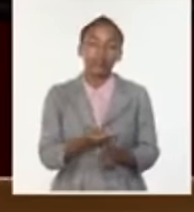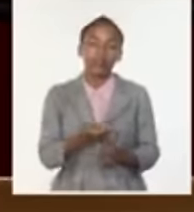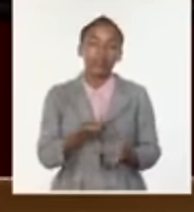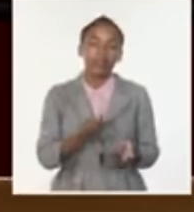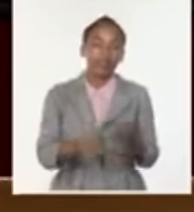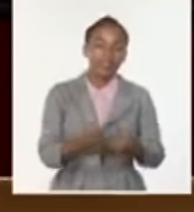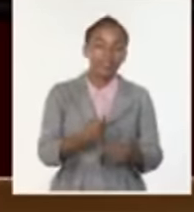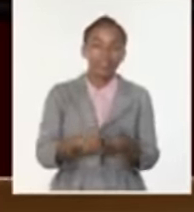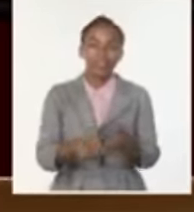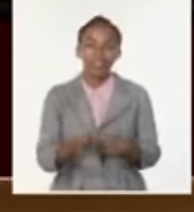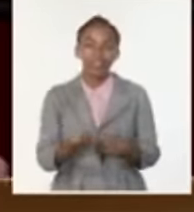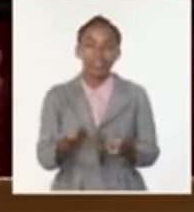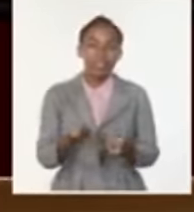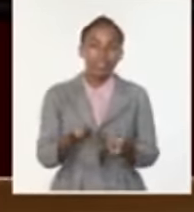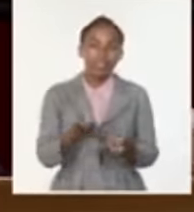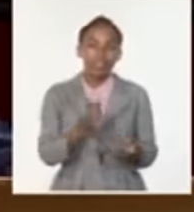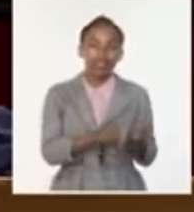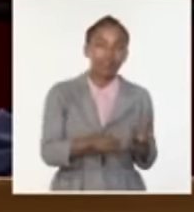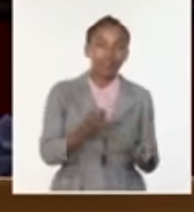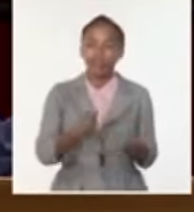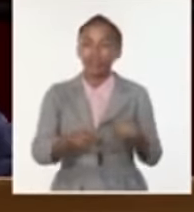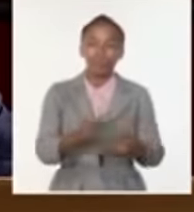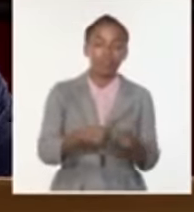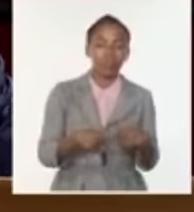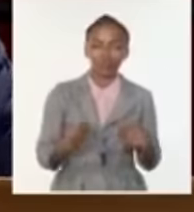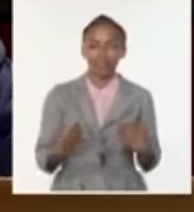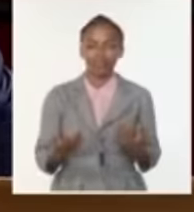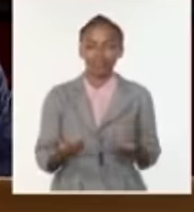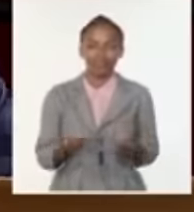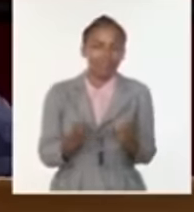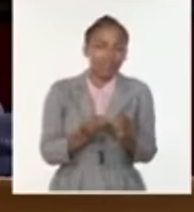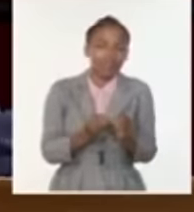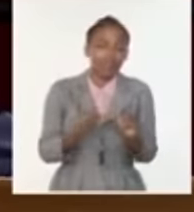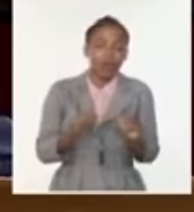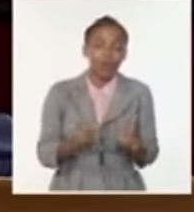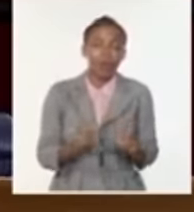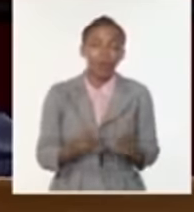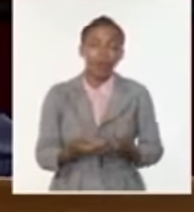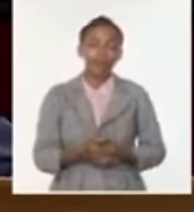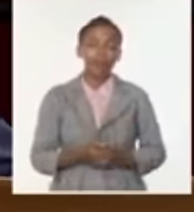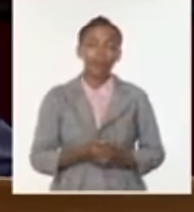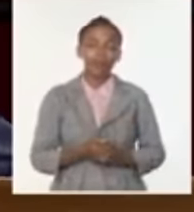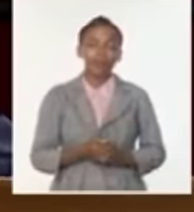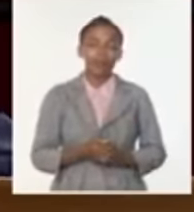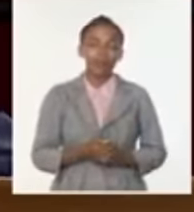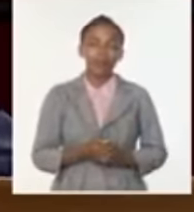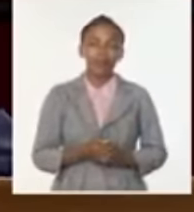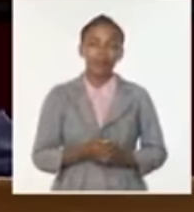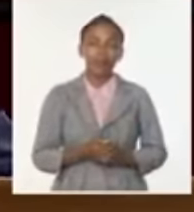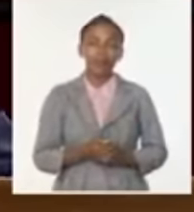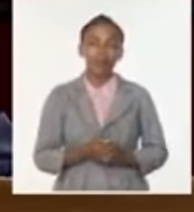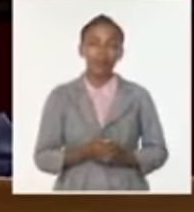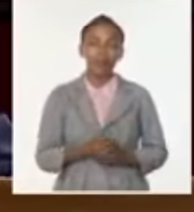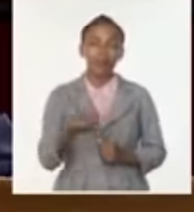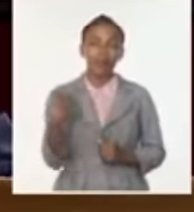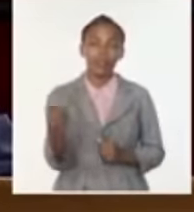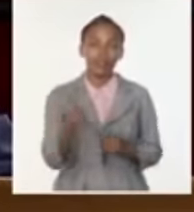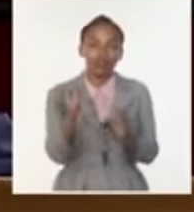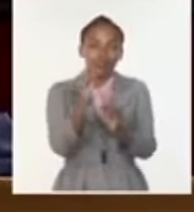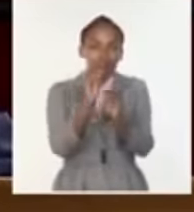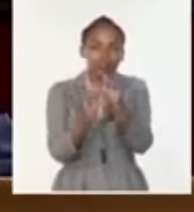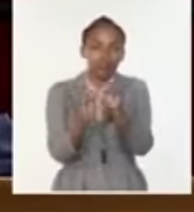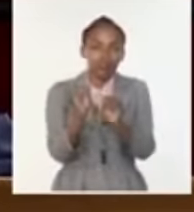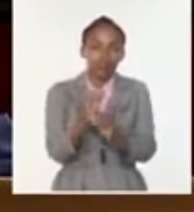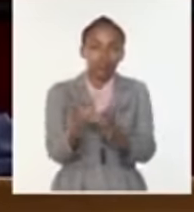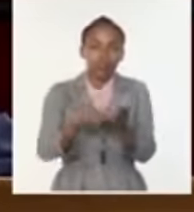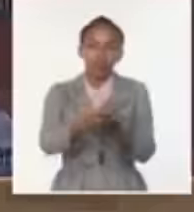final terminan importando y comercializando, y no el objeto social por lo cual la creamos. Eso lo corregimos.